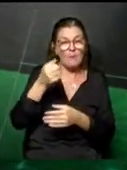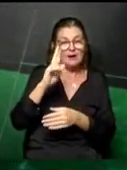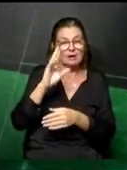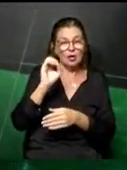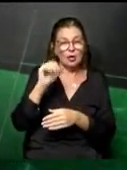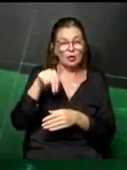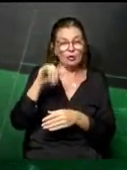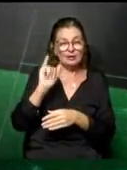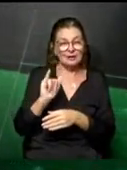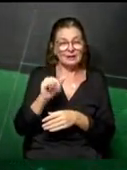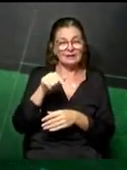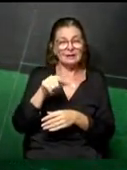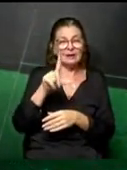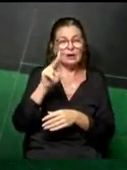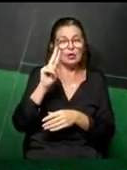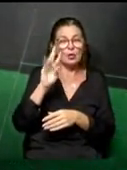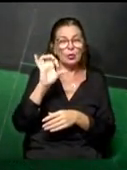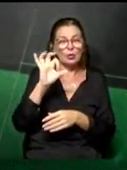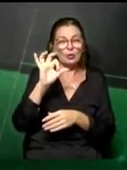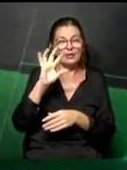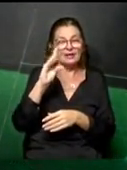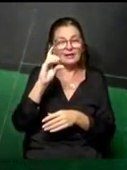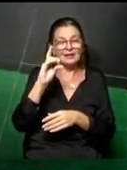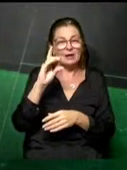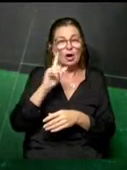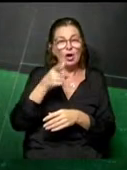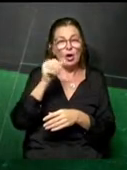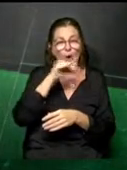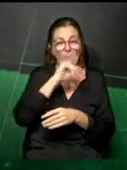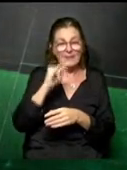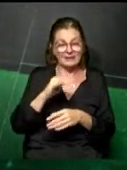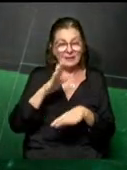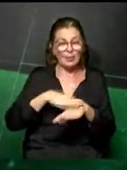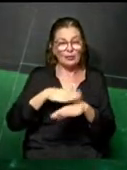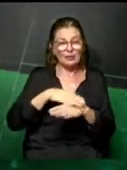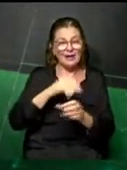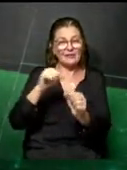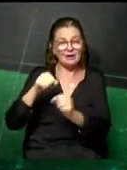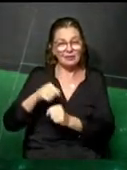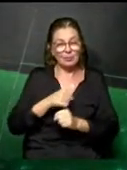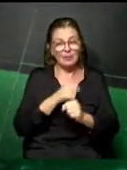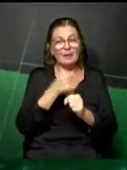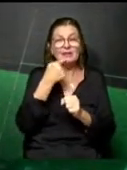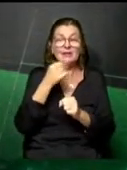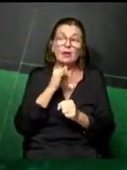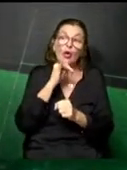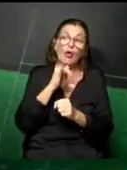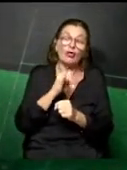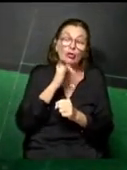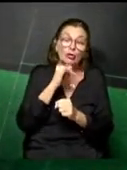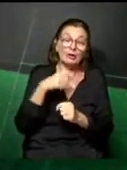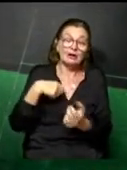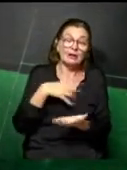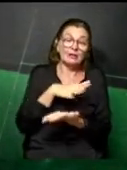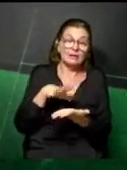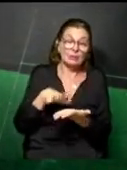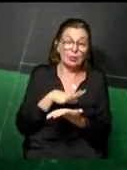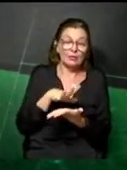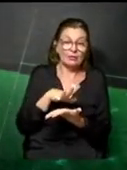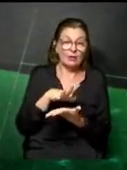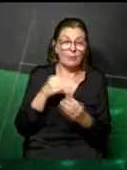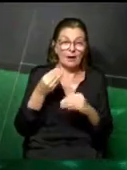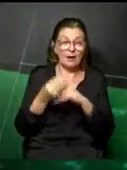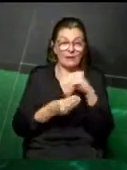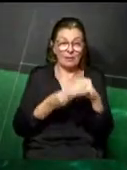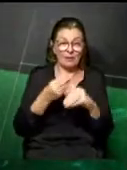Lourdes Gómez, que es referente de las ollas populares de aquella zona, contó que pudieron resolver las situaciones para las familias